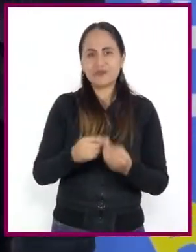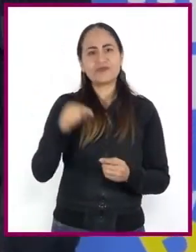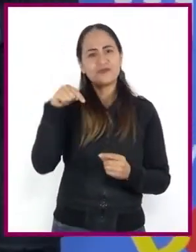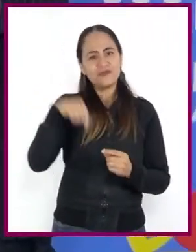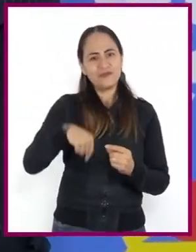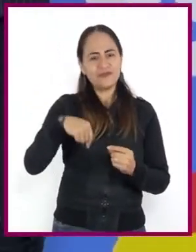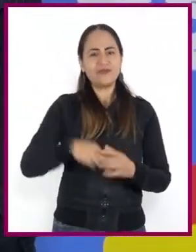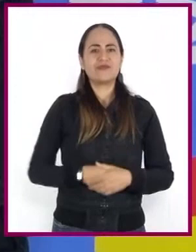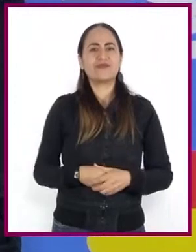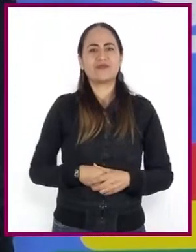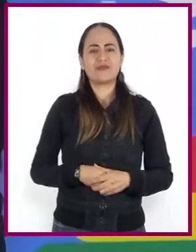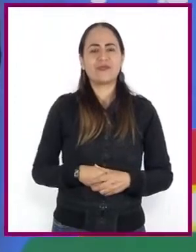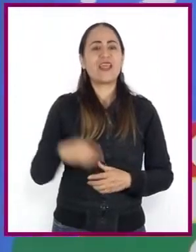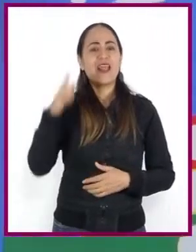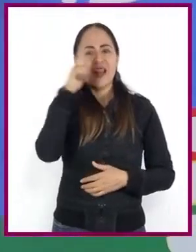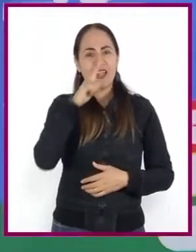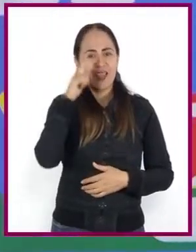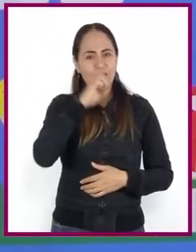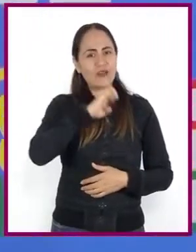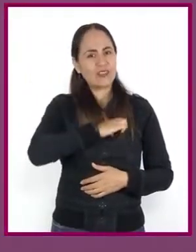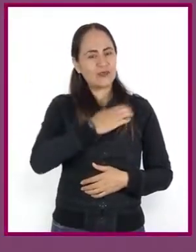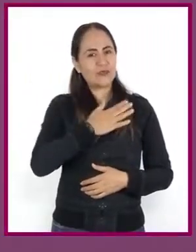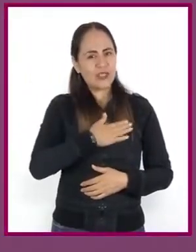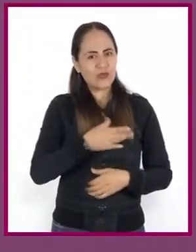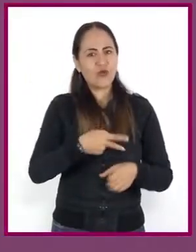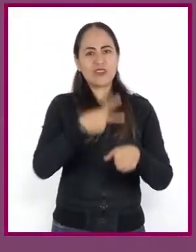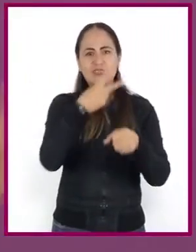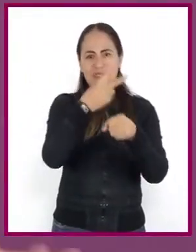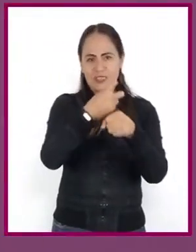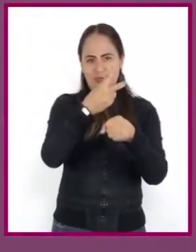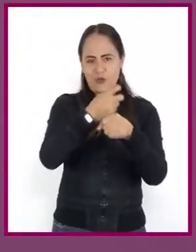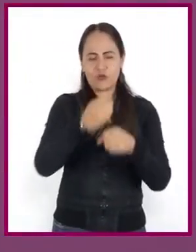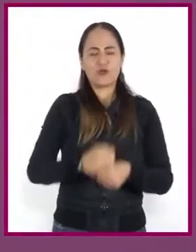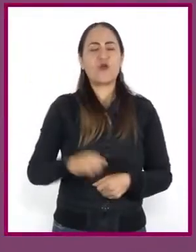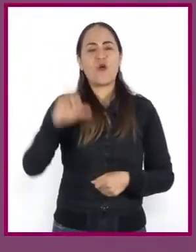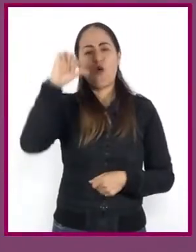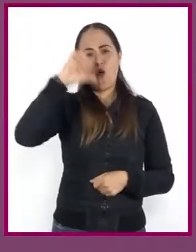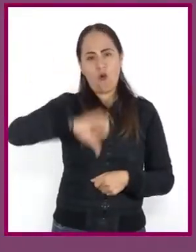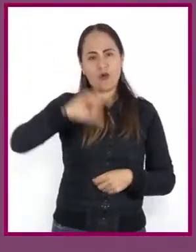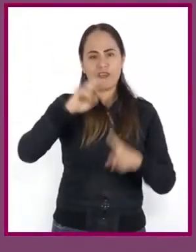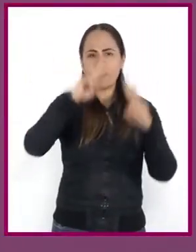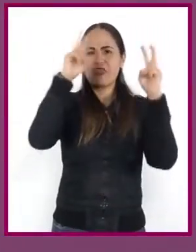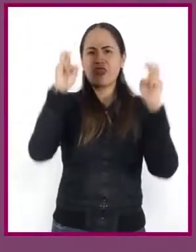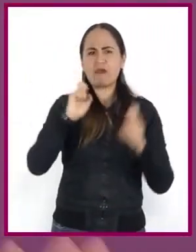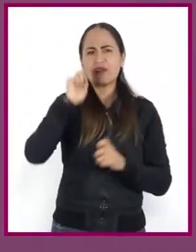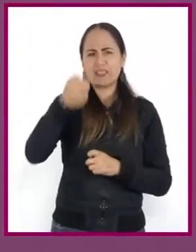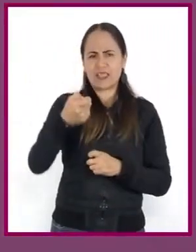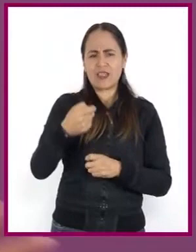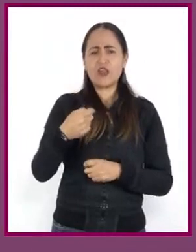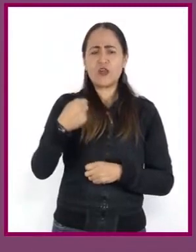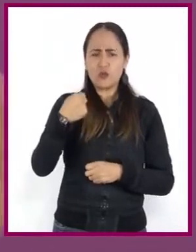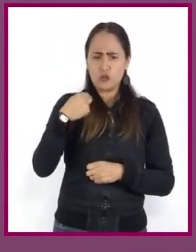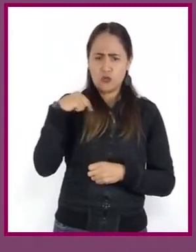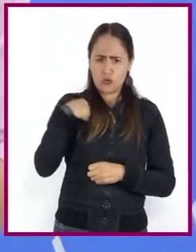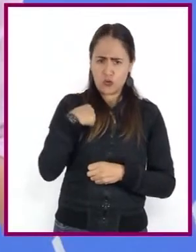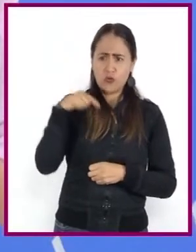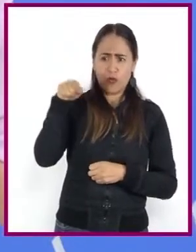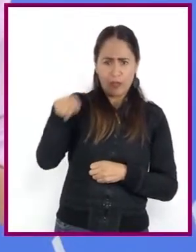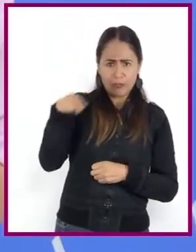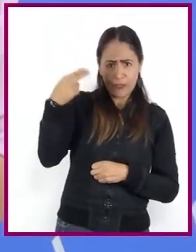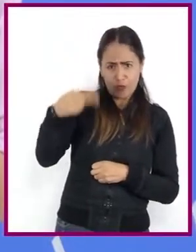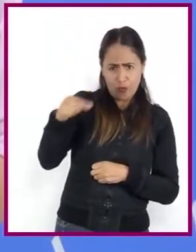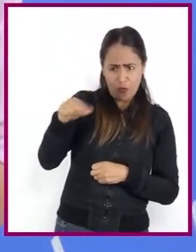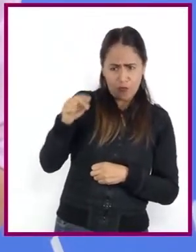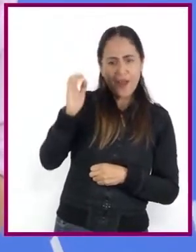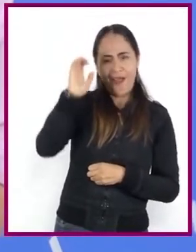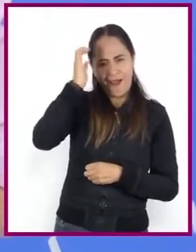sesión más de Lengua Materna 2. Hoy hablaremos de Por tu nombre te conozco. Con esto nos